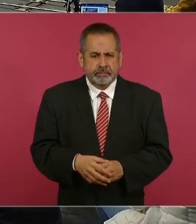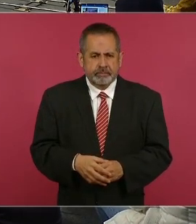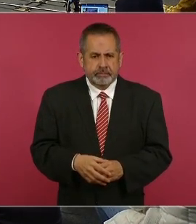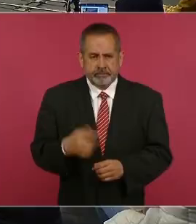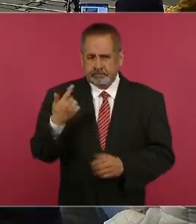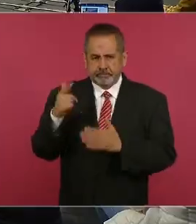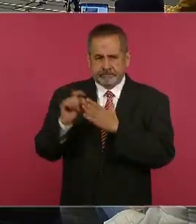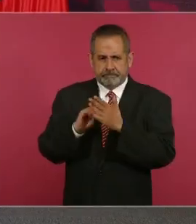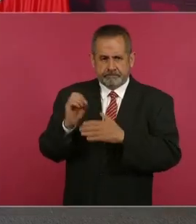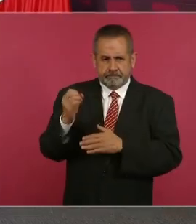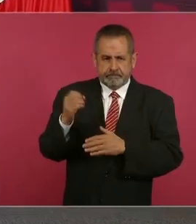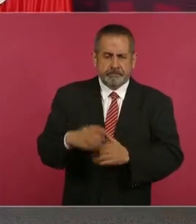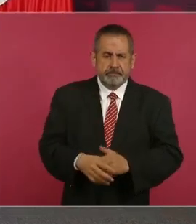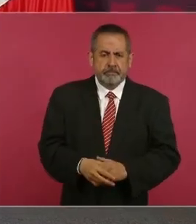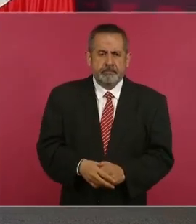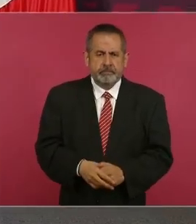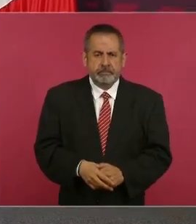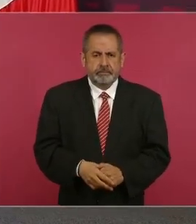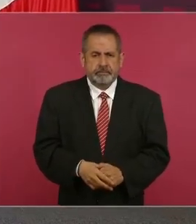El mes.